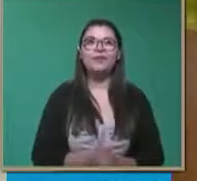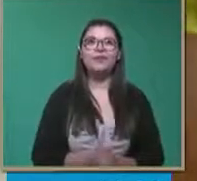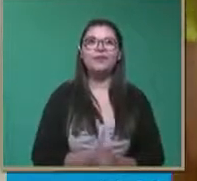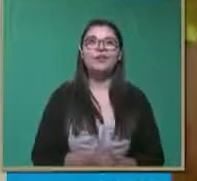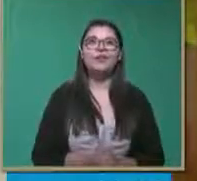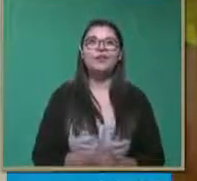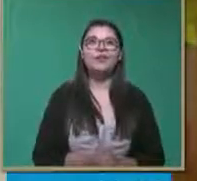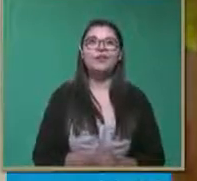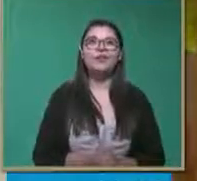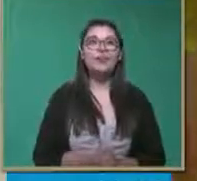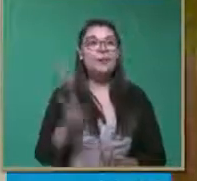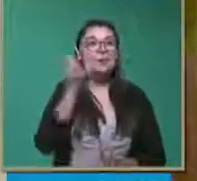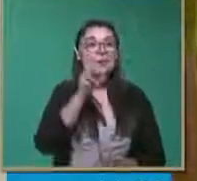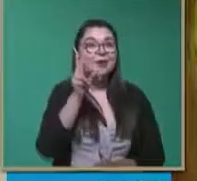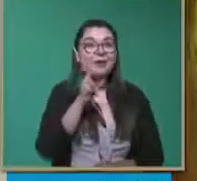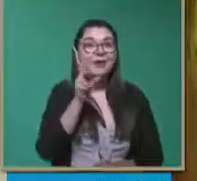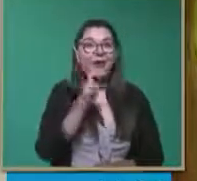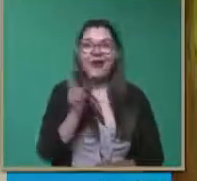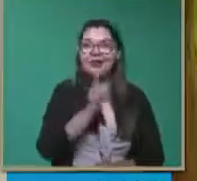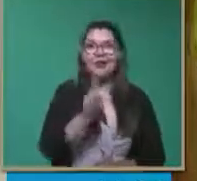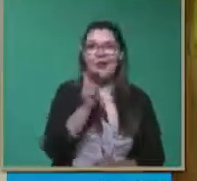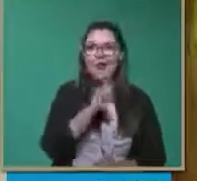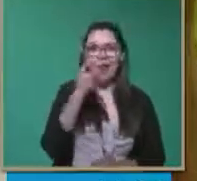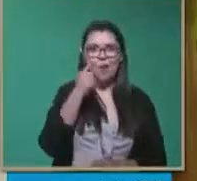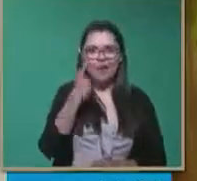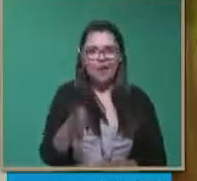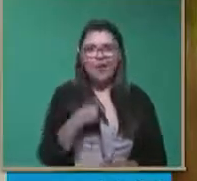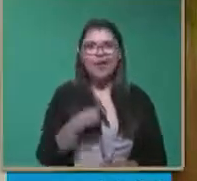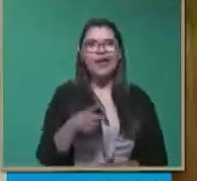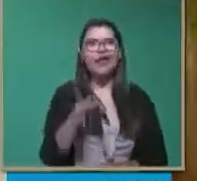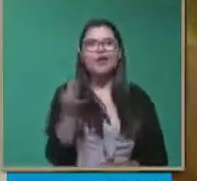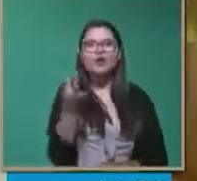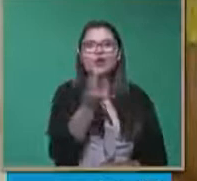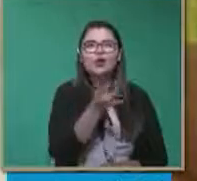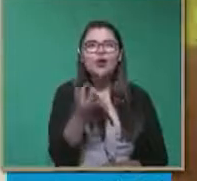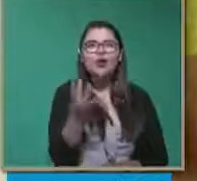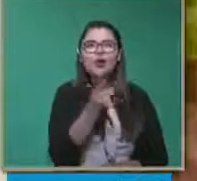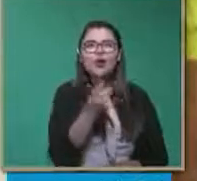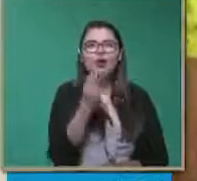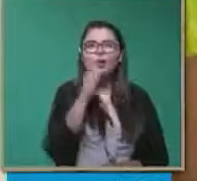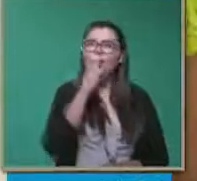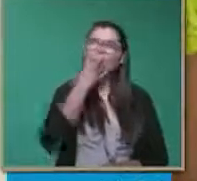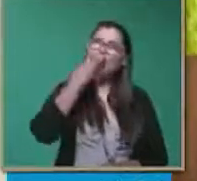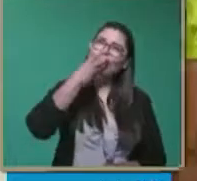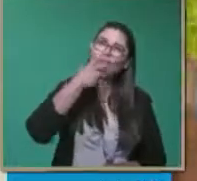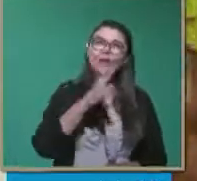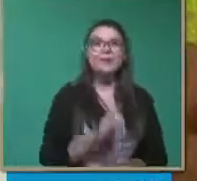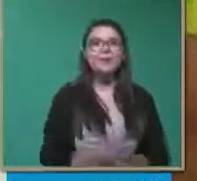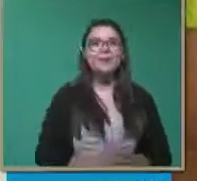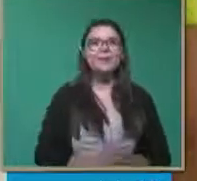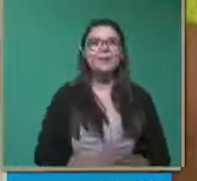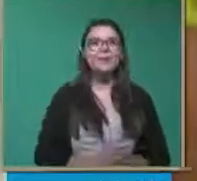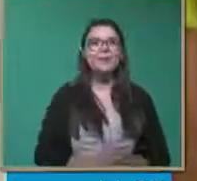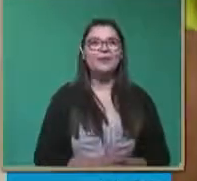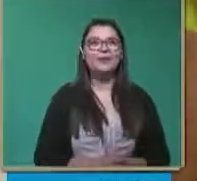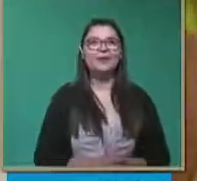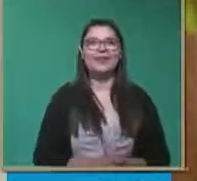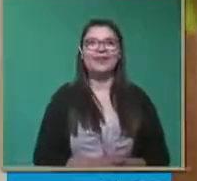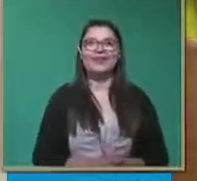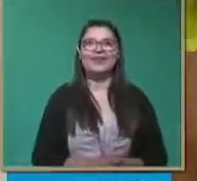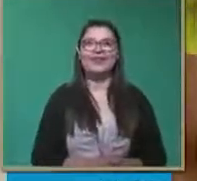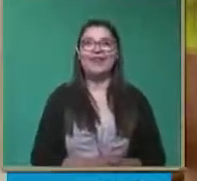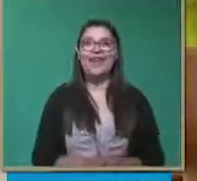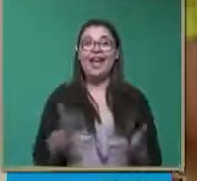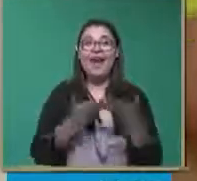estoy viendo. Los está poniendo muy perfectamente, ¿verdad? Sí. ¿Ustedes qué opinan, niños? Y ahora le va a poner